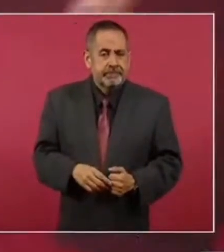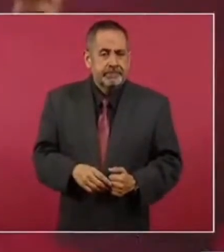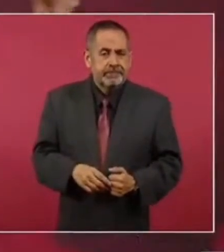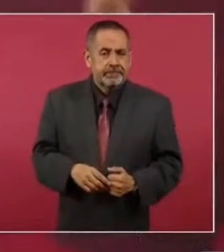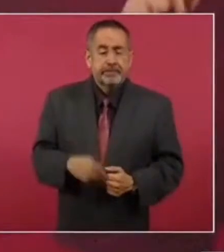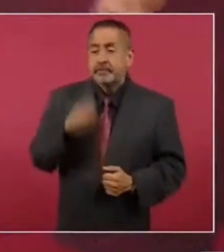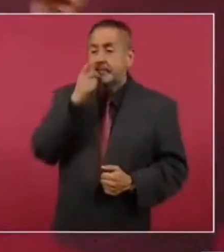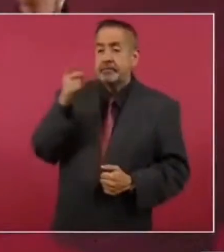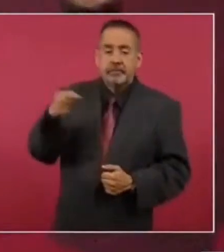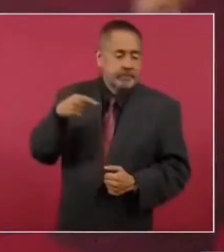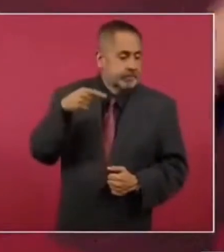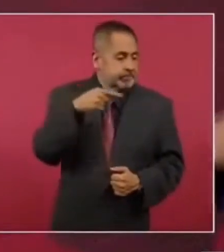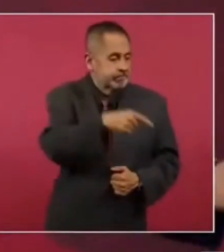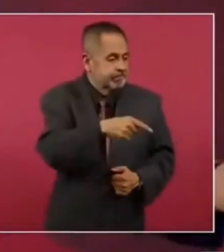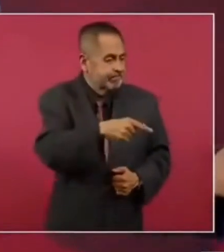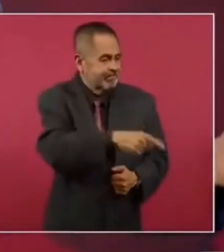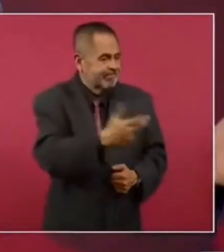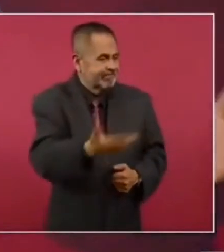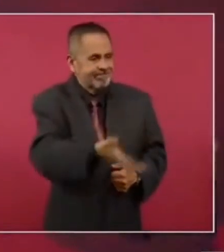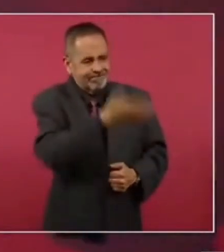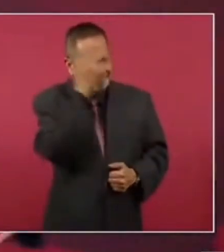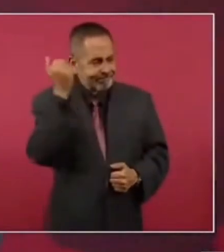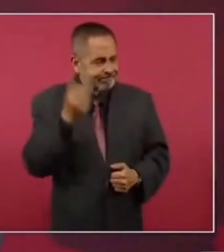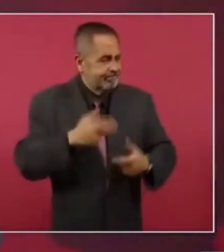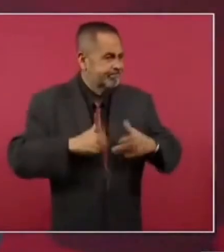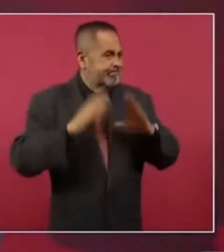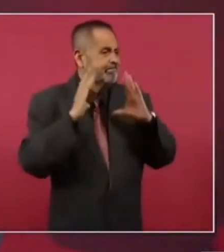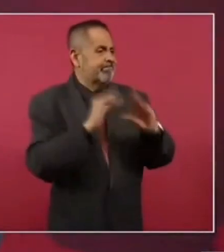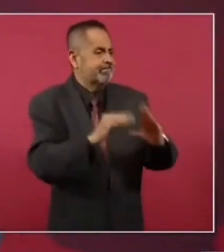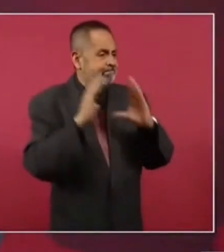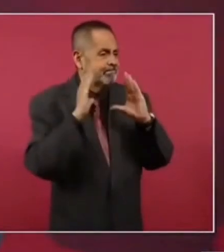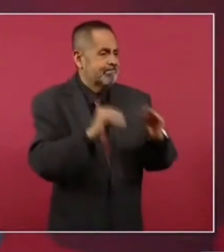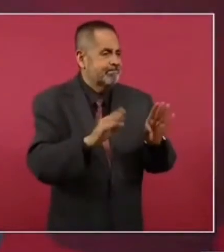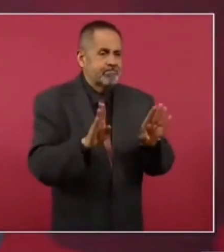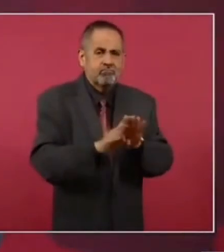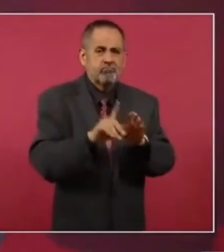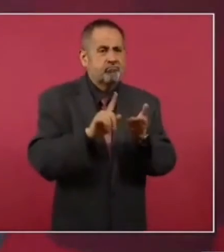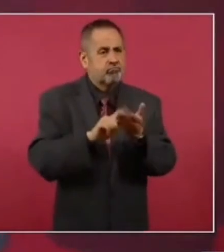hablando de que vinieron a civilizarnos.